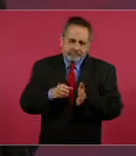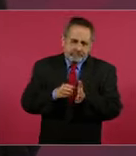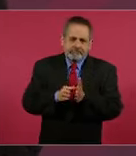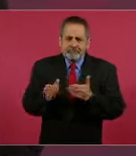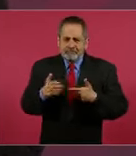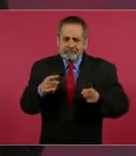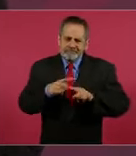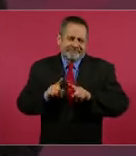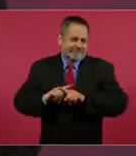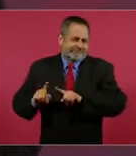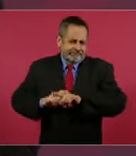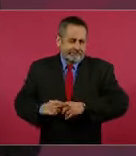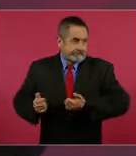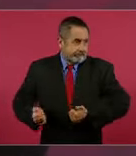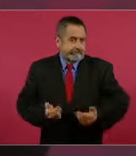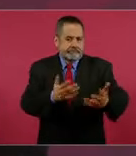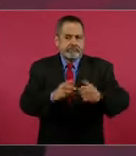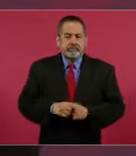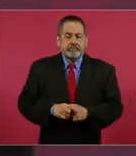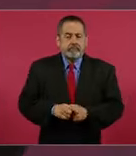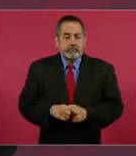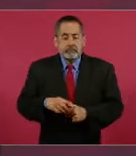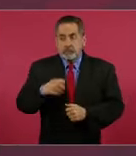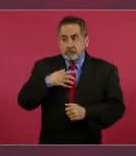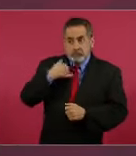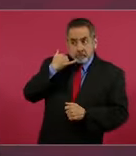Se va a hablar por teléfono.